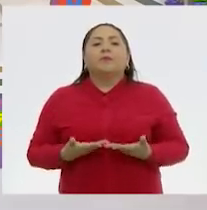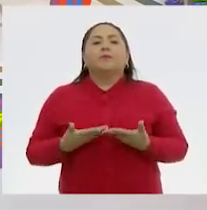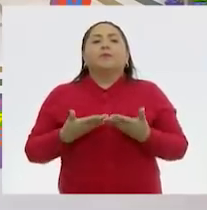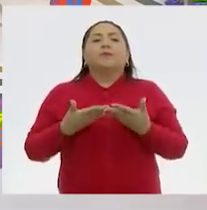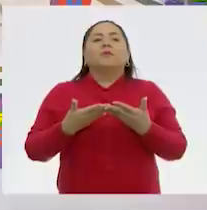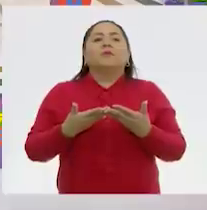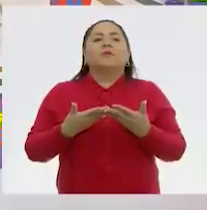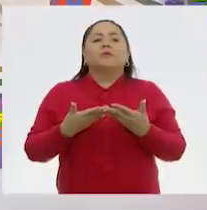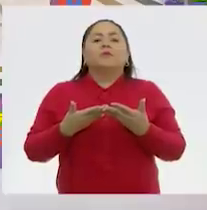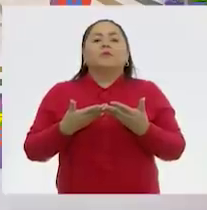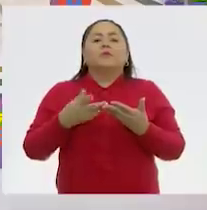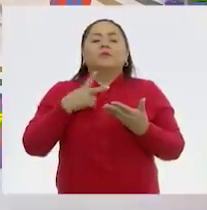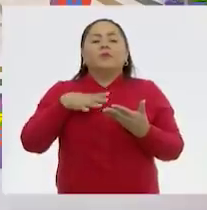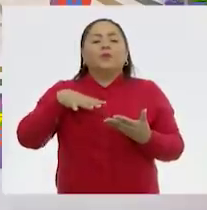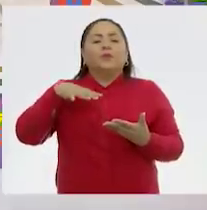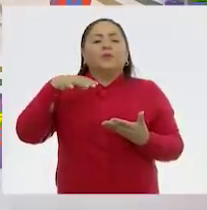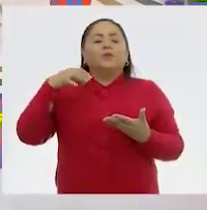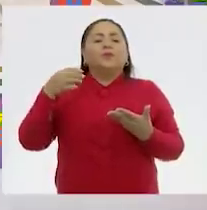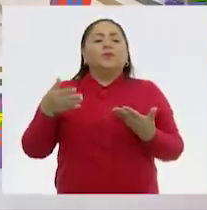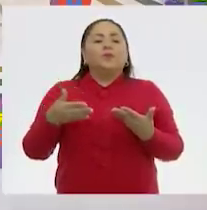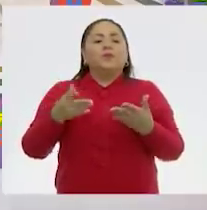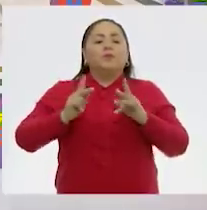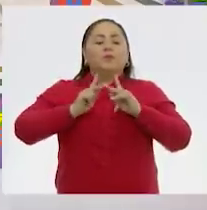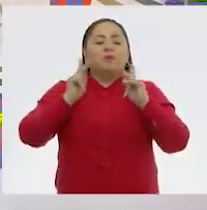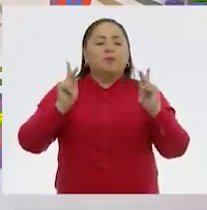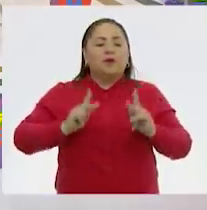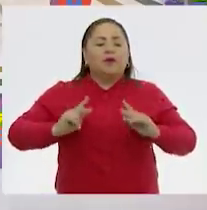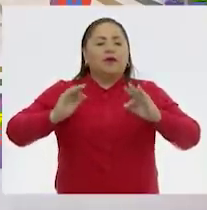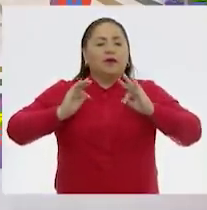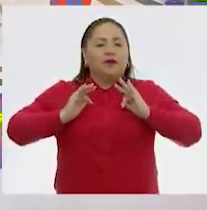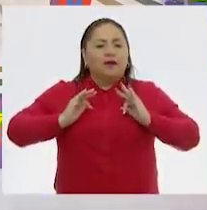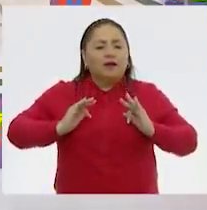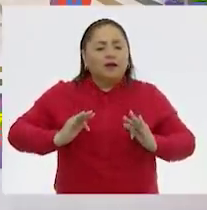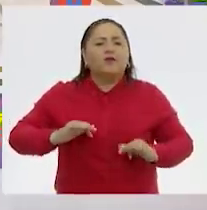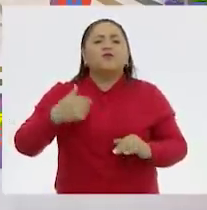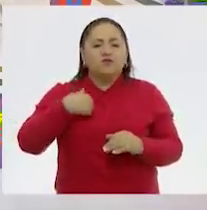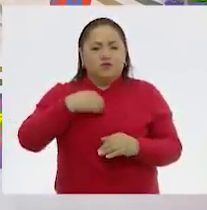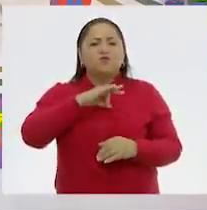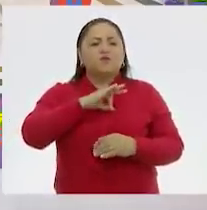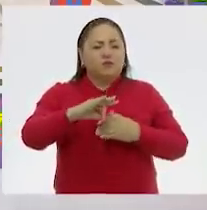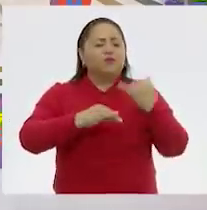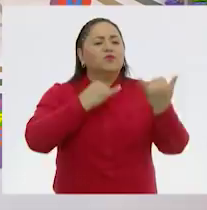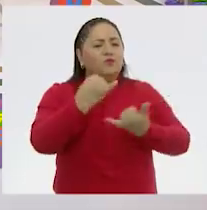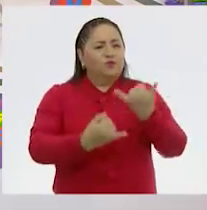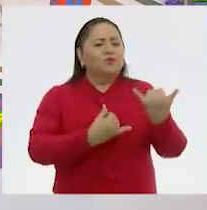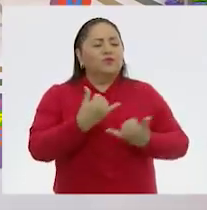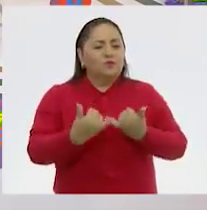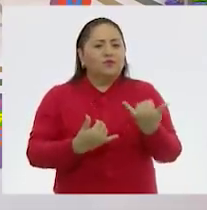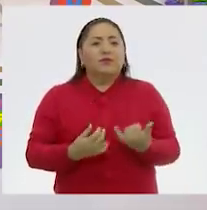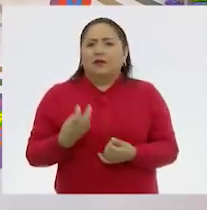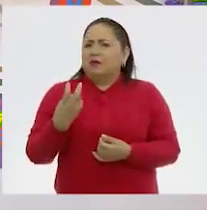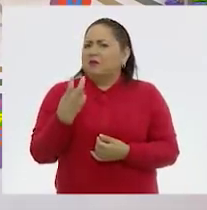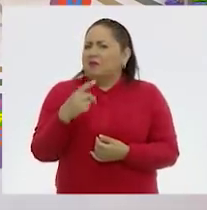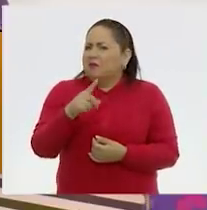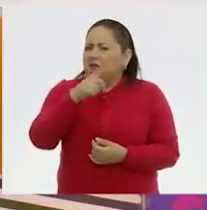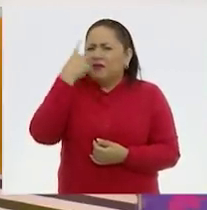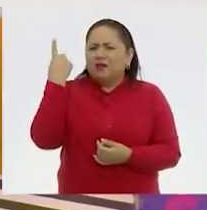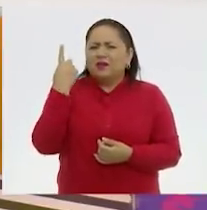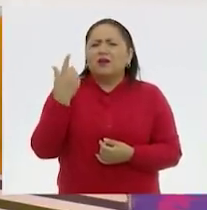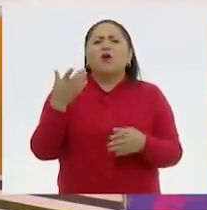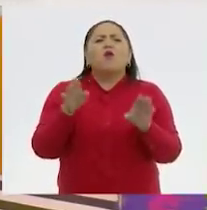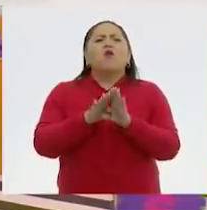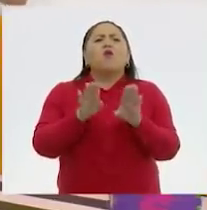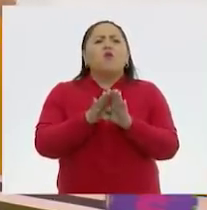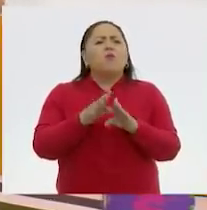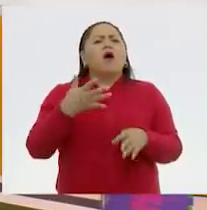respiramos. Tomamos aire. En paz y en calma yo puedo jugar. ¿Así? Pero como esas